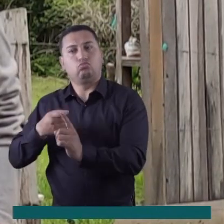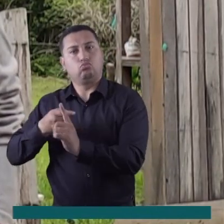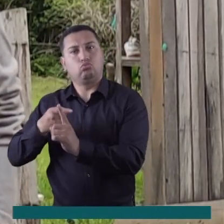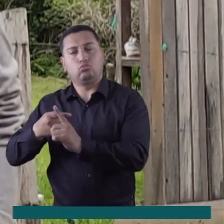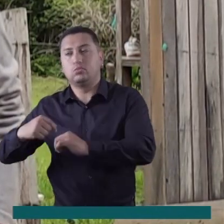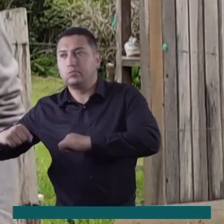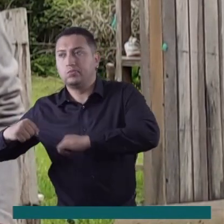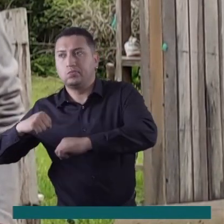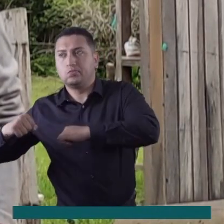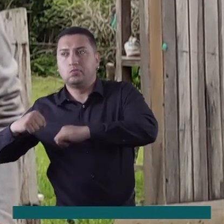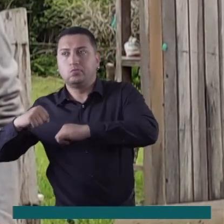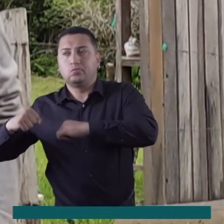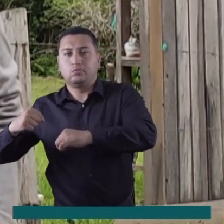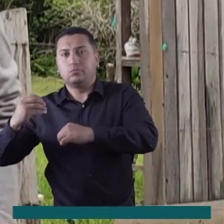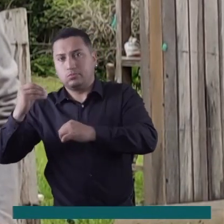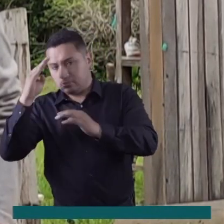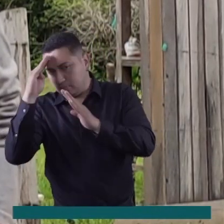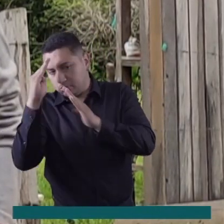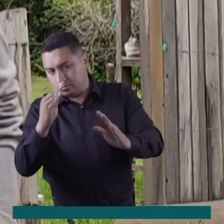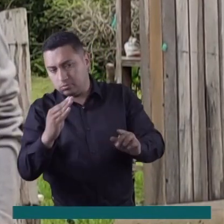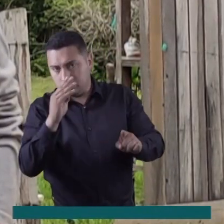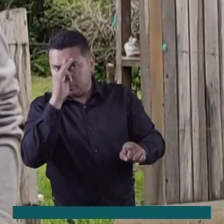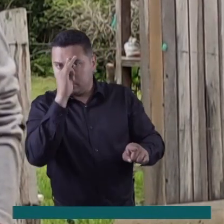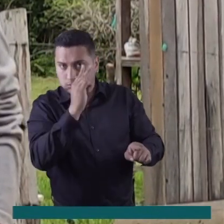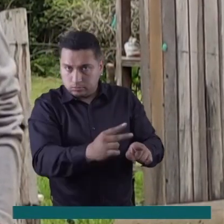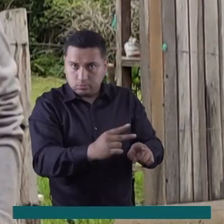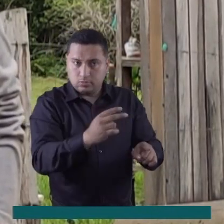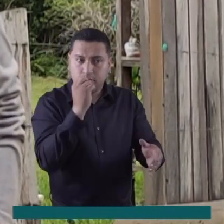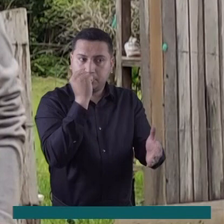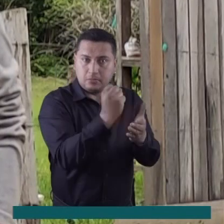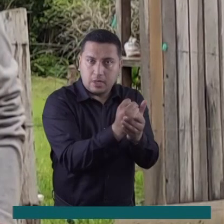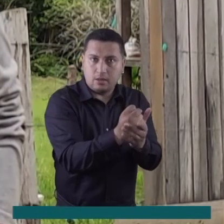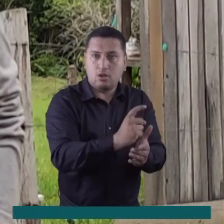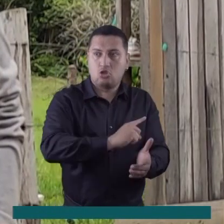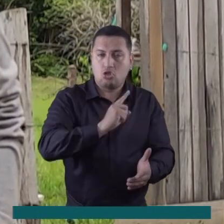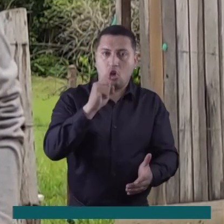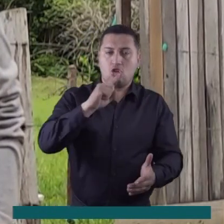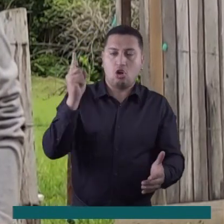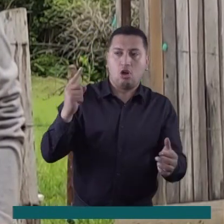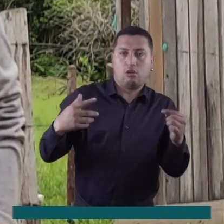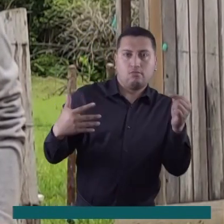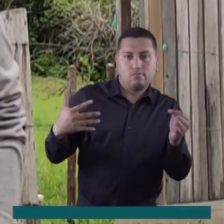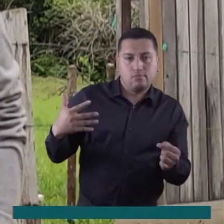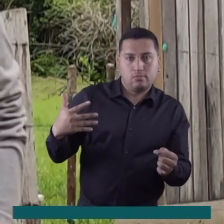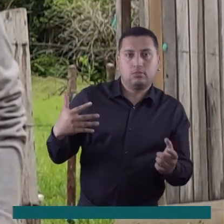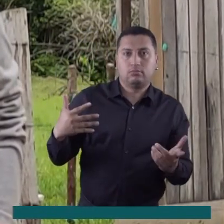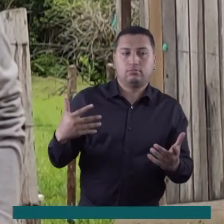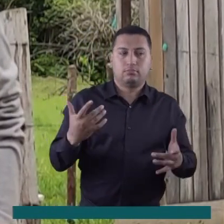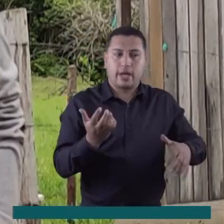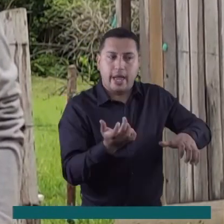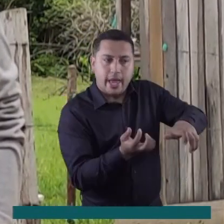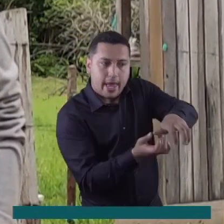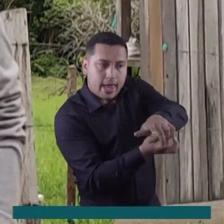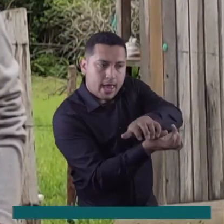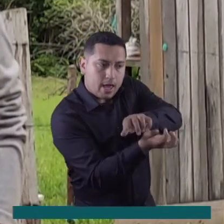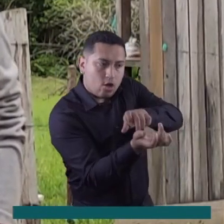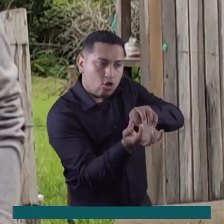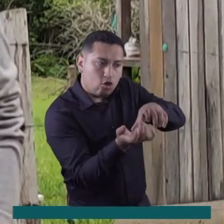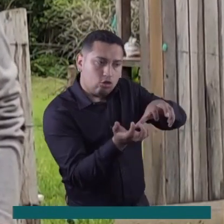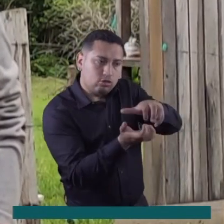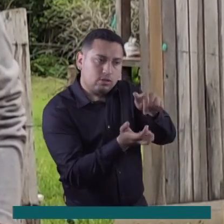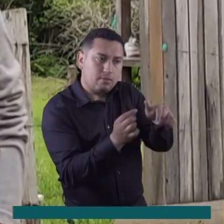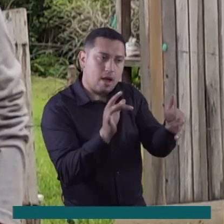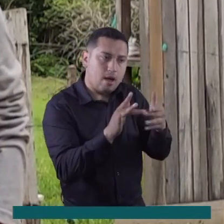que está reclamando acompañamientos para prohibir la cacería para restablecer ecosistemas